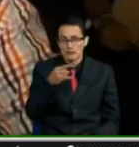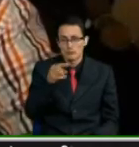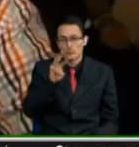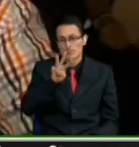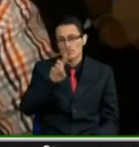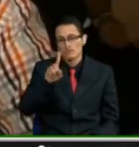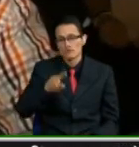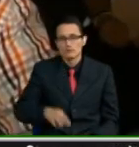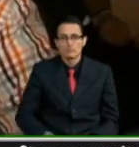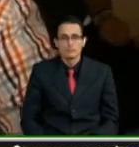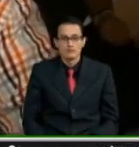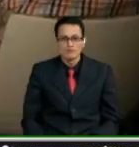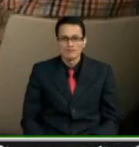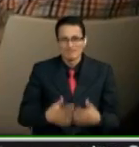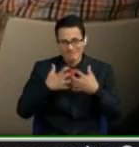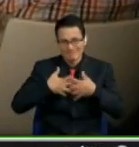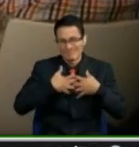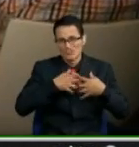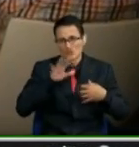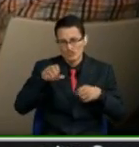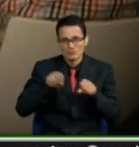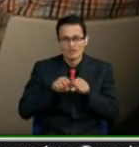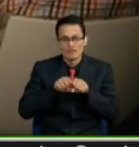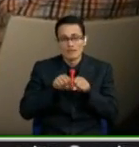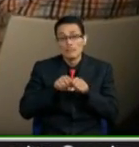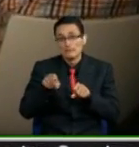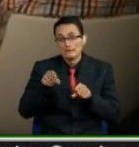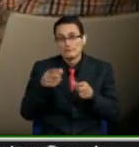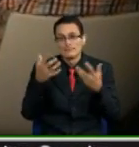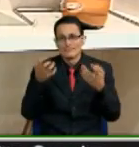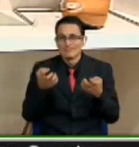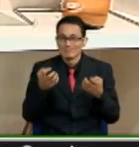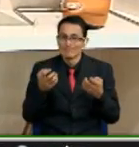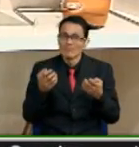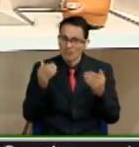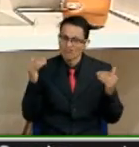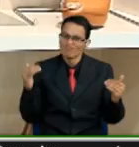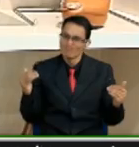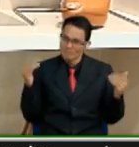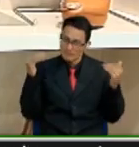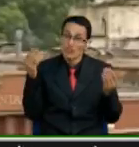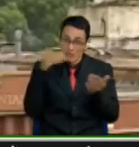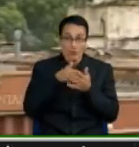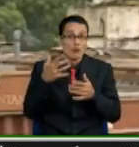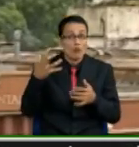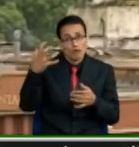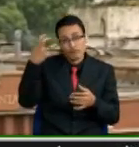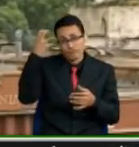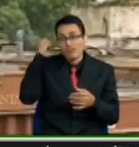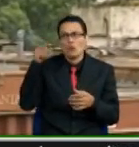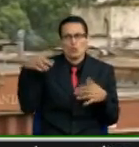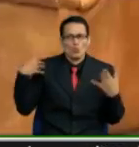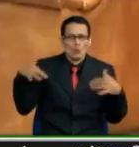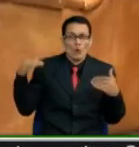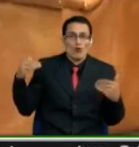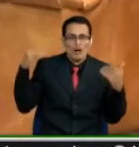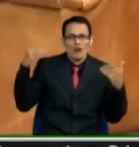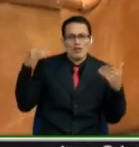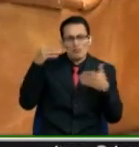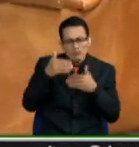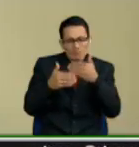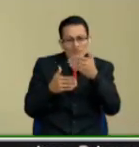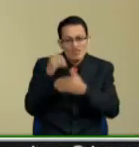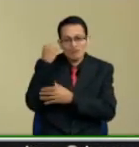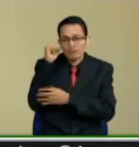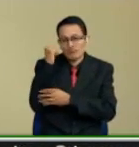Para los empresarios cucuteños del calzado, su mayor anhelo es volver a tomar el sitial que los catalogó como la ciudad que calzaba Colombia y que por múltiples razones se perdió en el